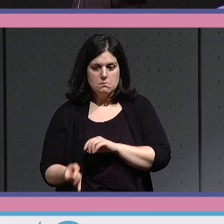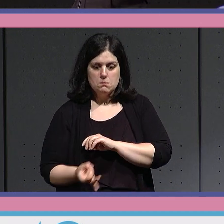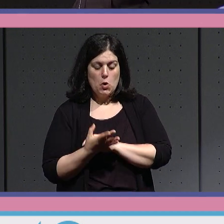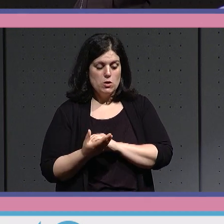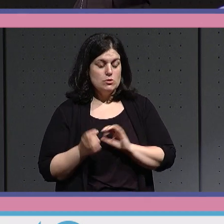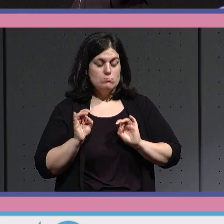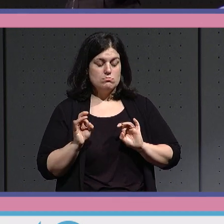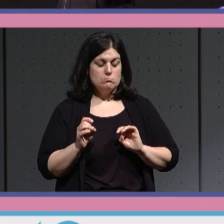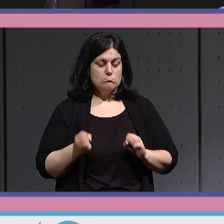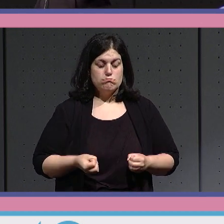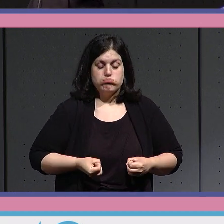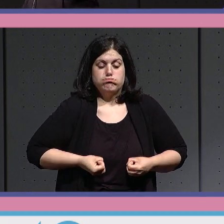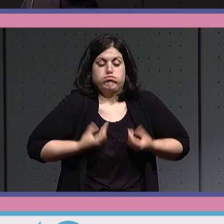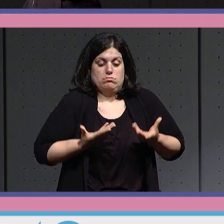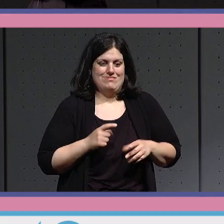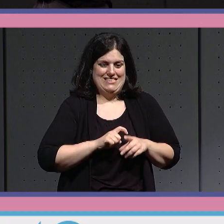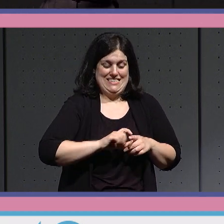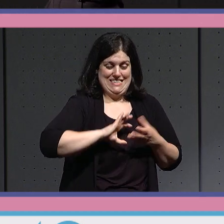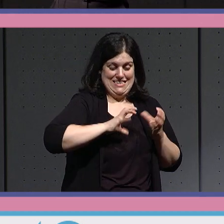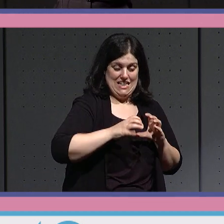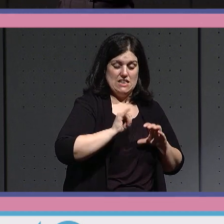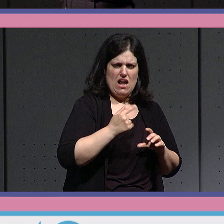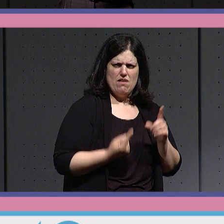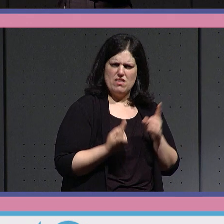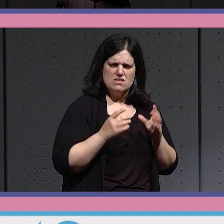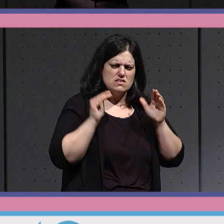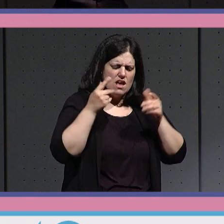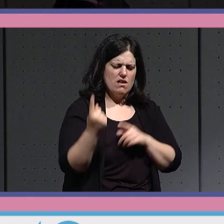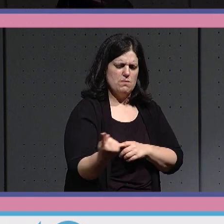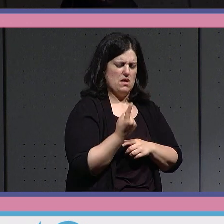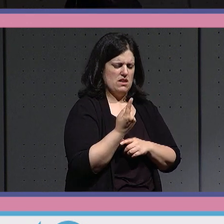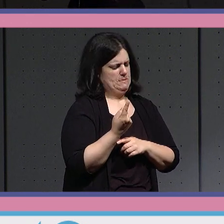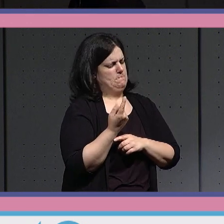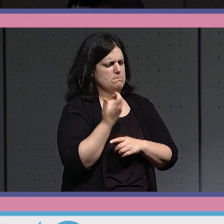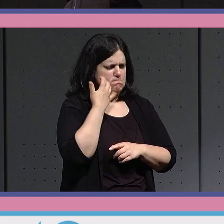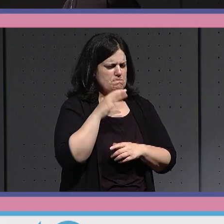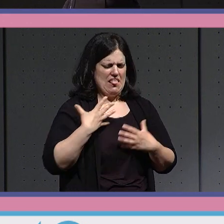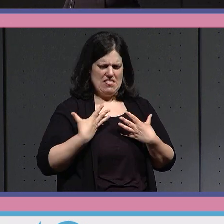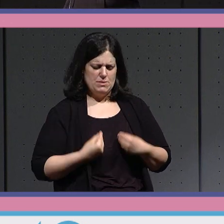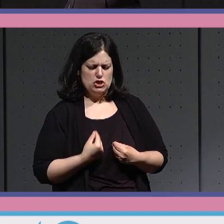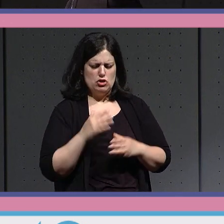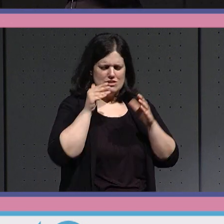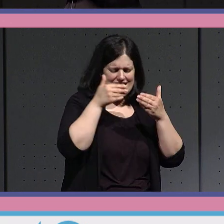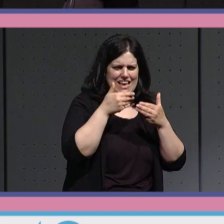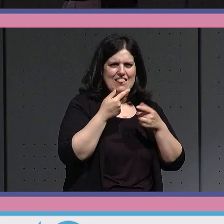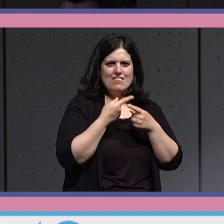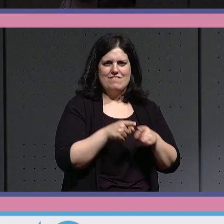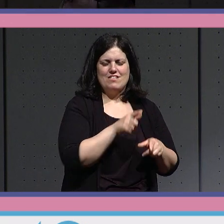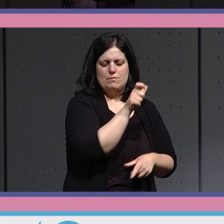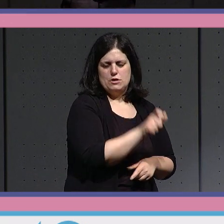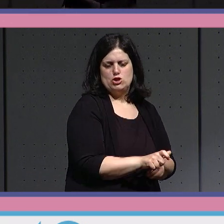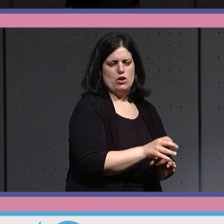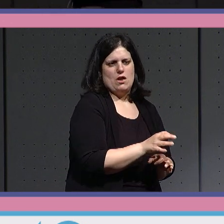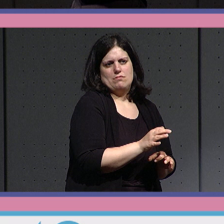propias manifestaciones psiquiátricas son atípicas. Es decir, no es una depresión igual que la depresión que puede aparecer en